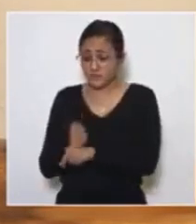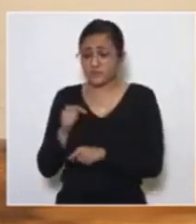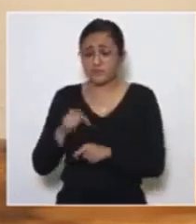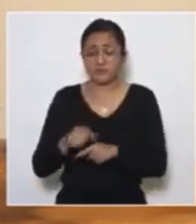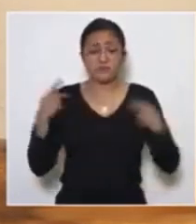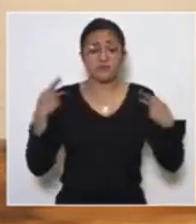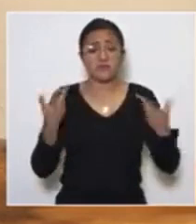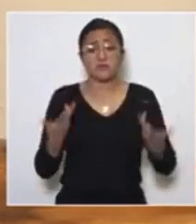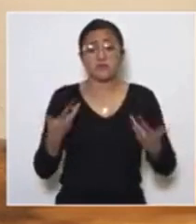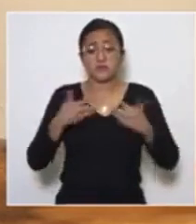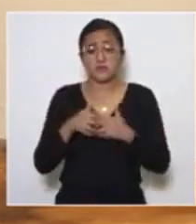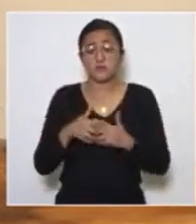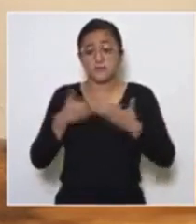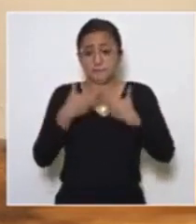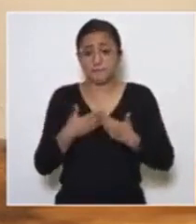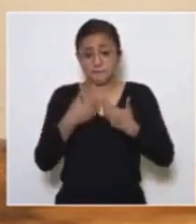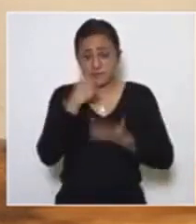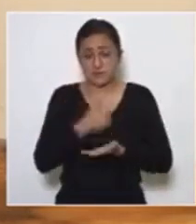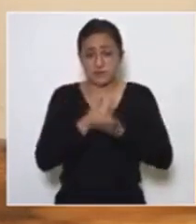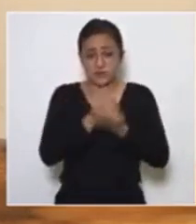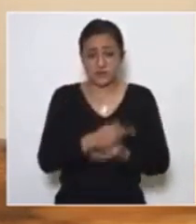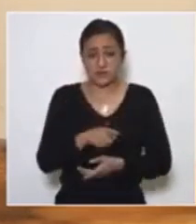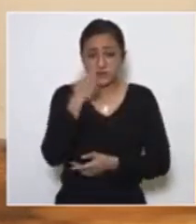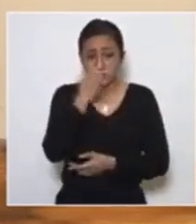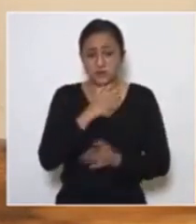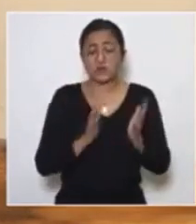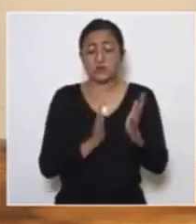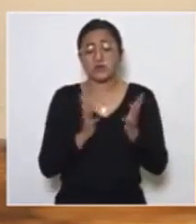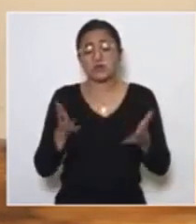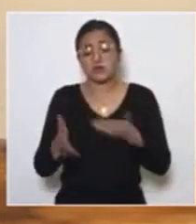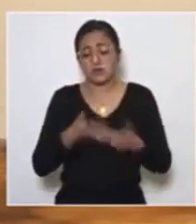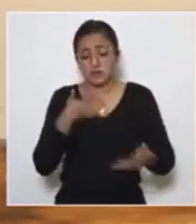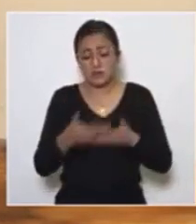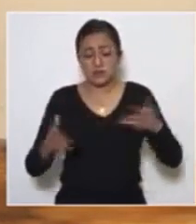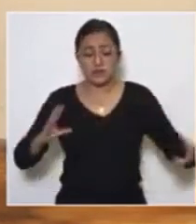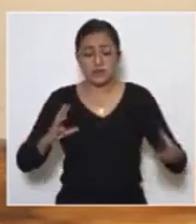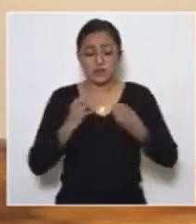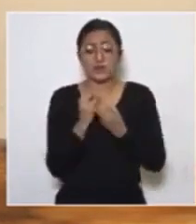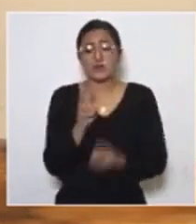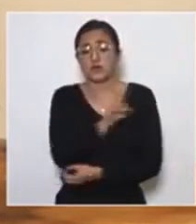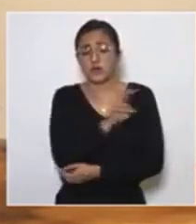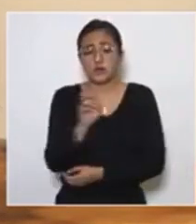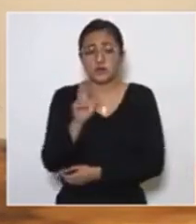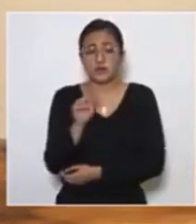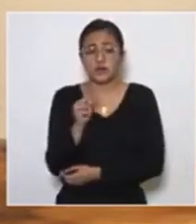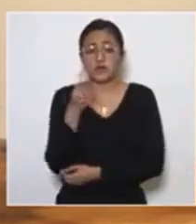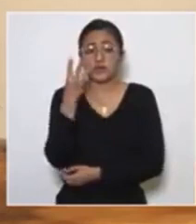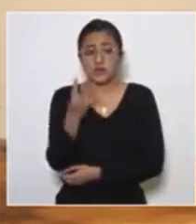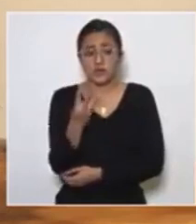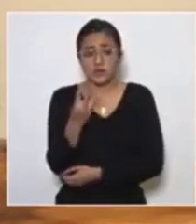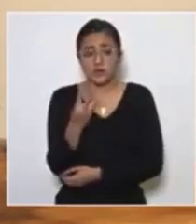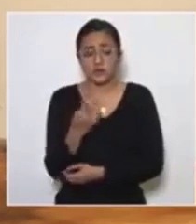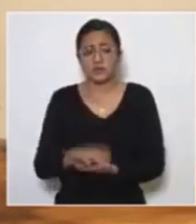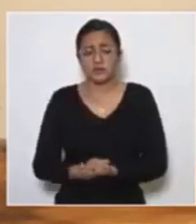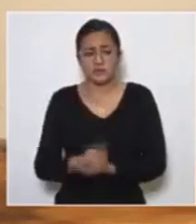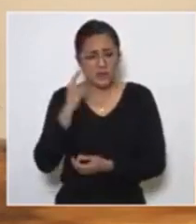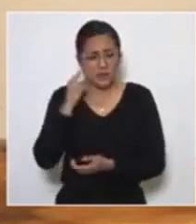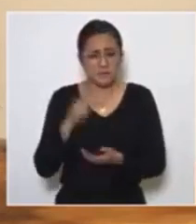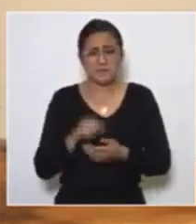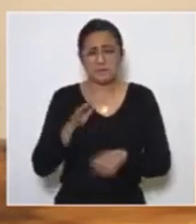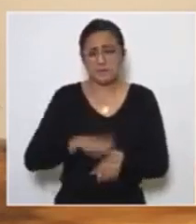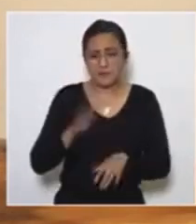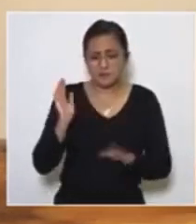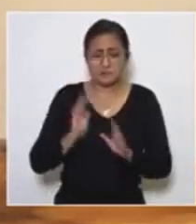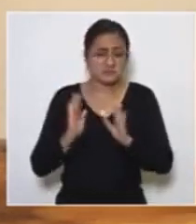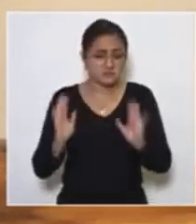que vamos a llevar a cabo son para obras en un total de 283, ya unas están en marcha y